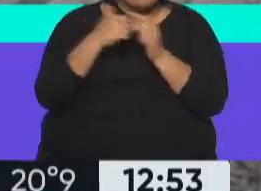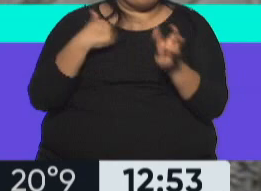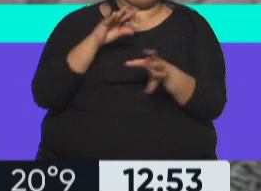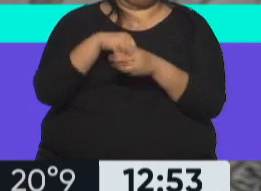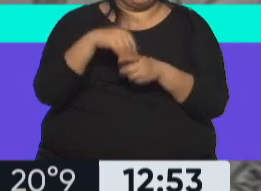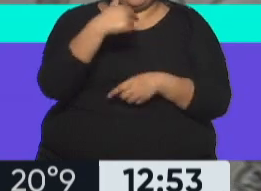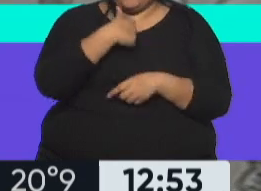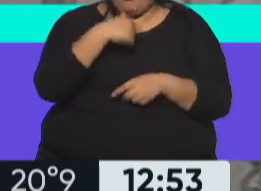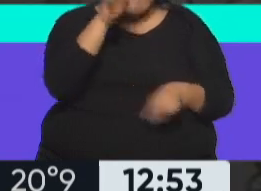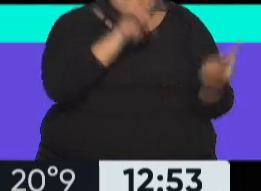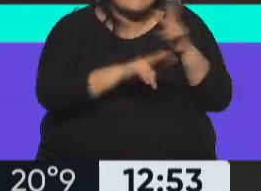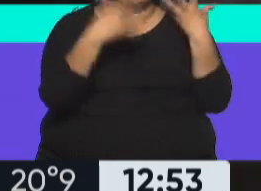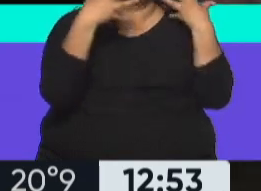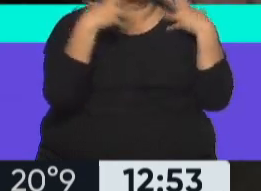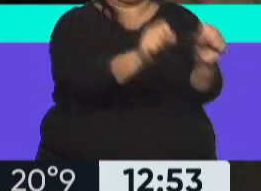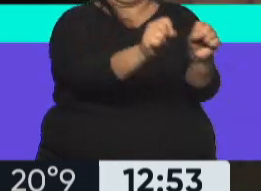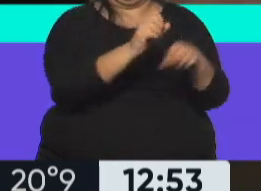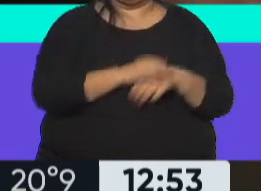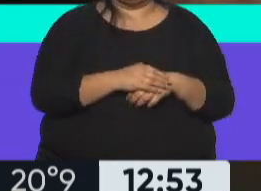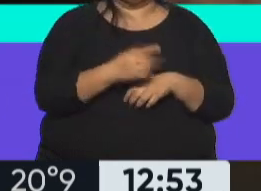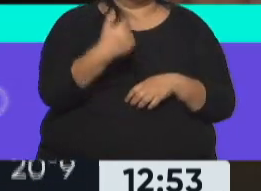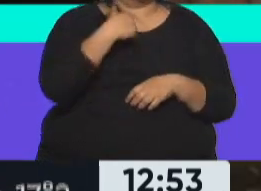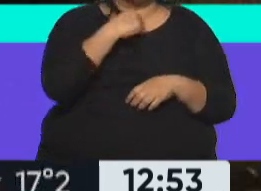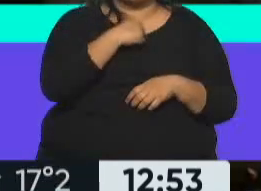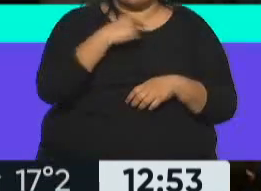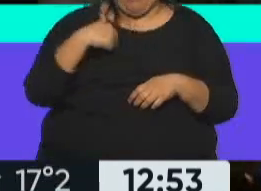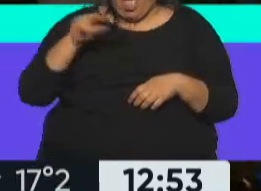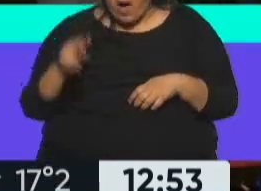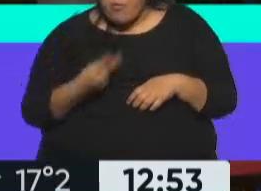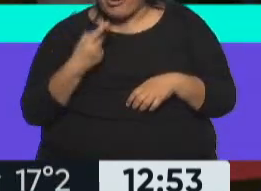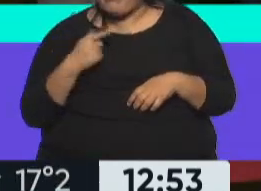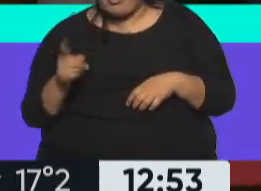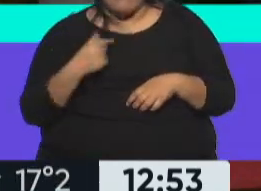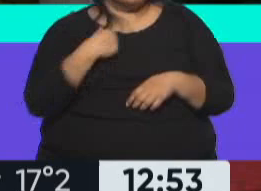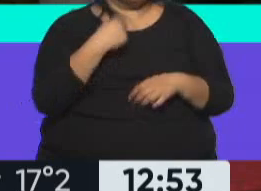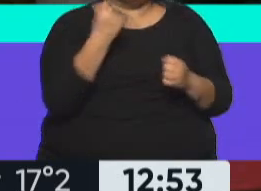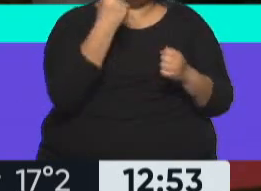estaba buscando, te encontré. Lo que yo quería es no morirme sin abrazarlo.